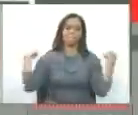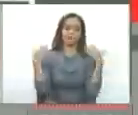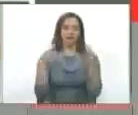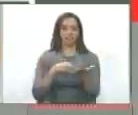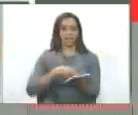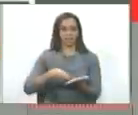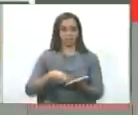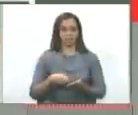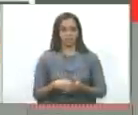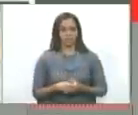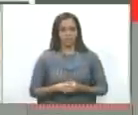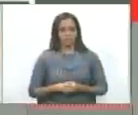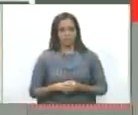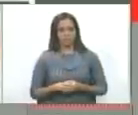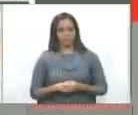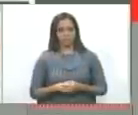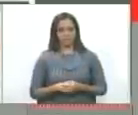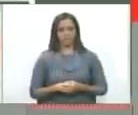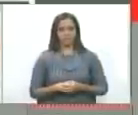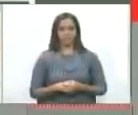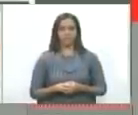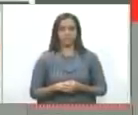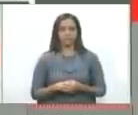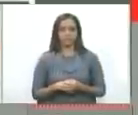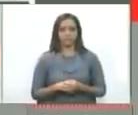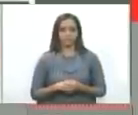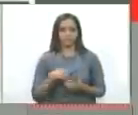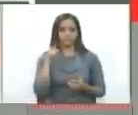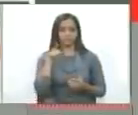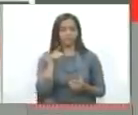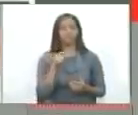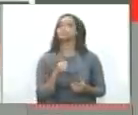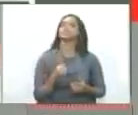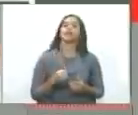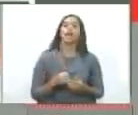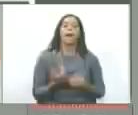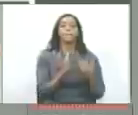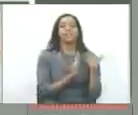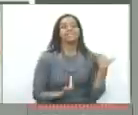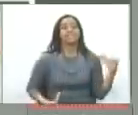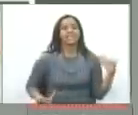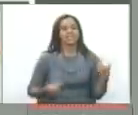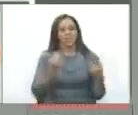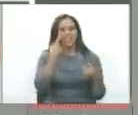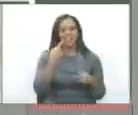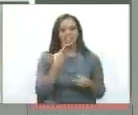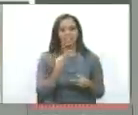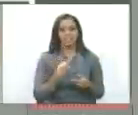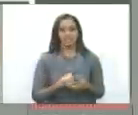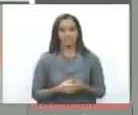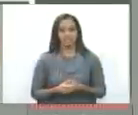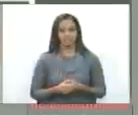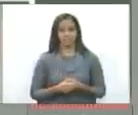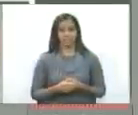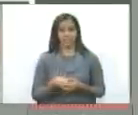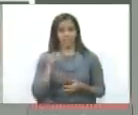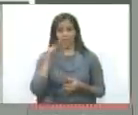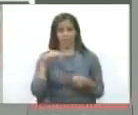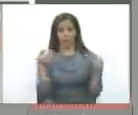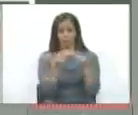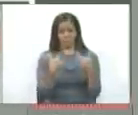Ese es un vagabundo. ¿No aprobado, ve, de acuerdo? Presidente, ¿no ve que él dice que él nunca se reunió